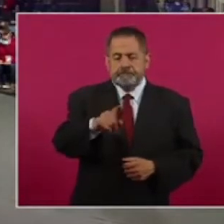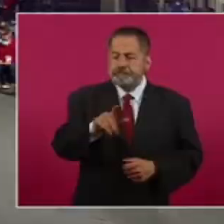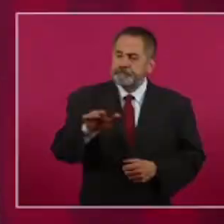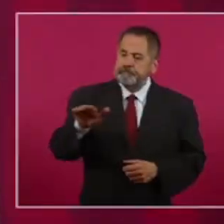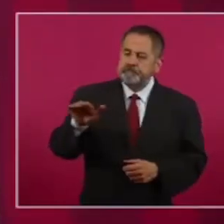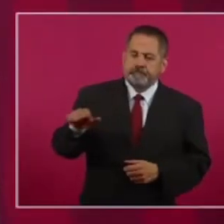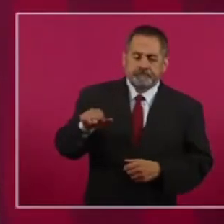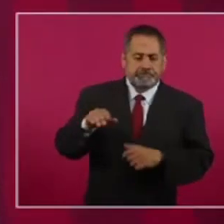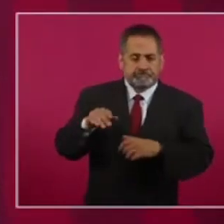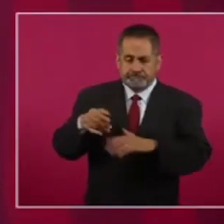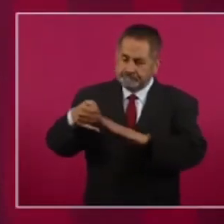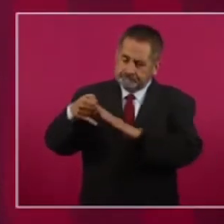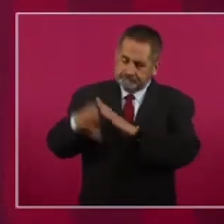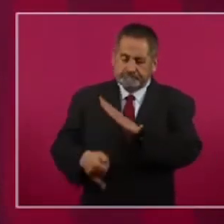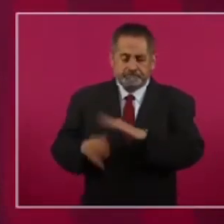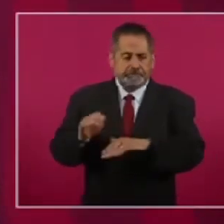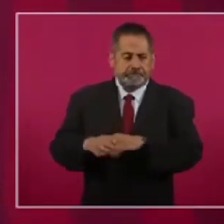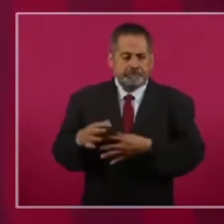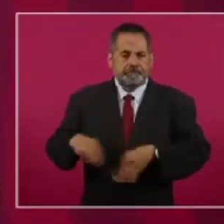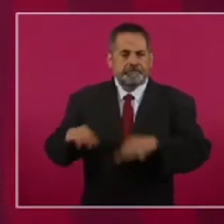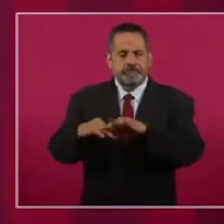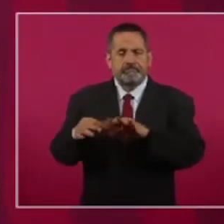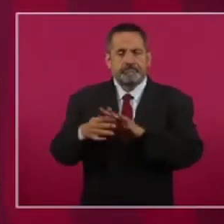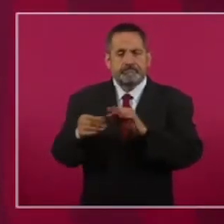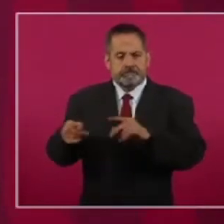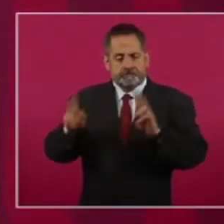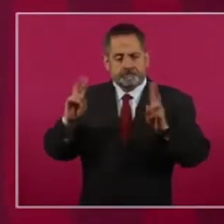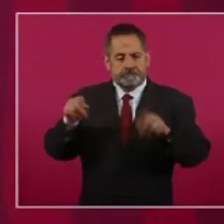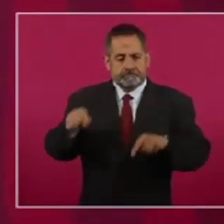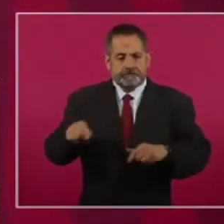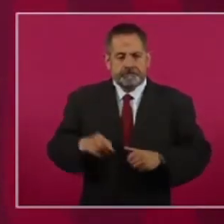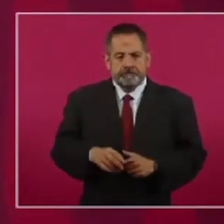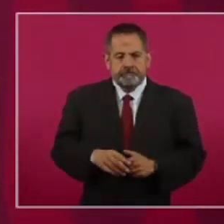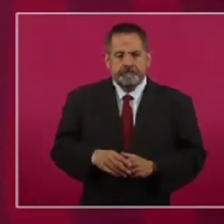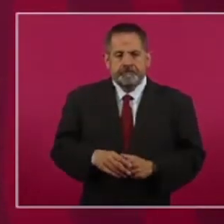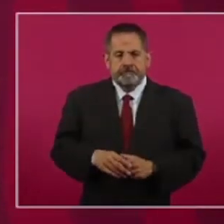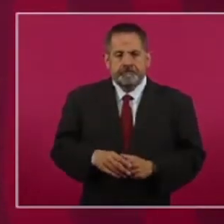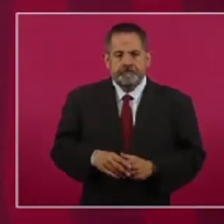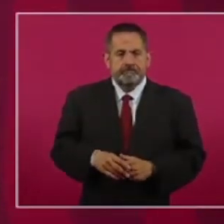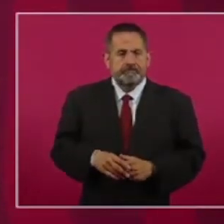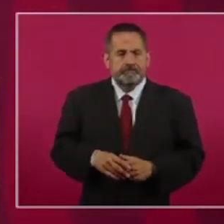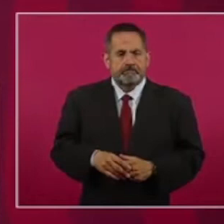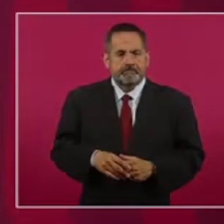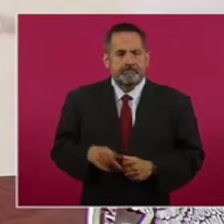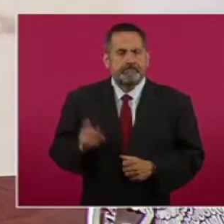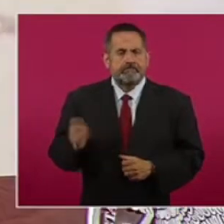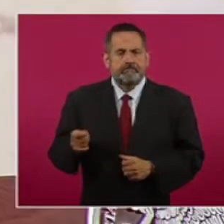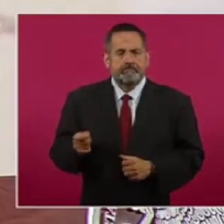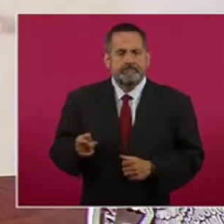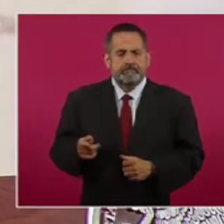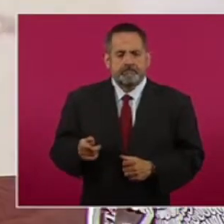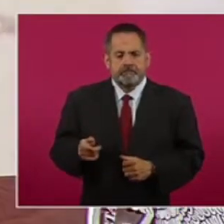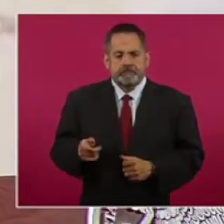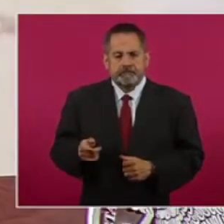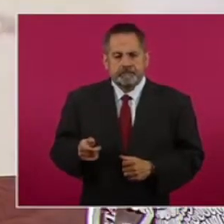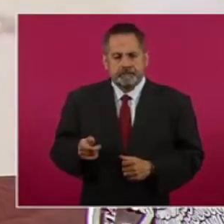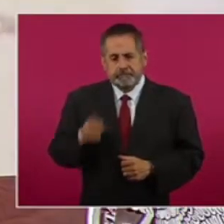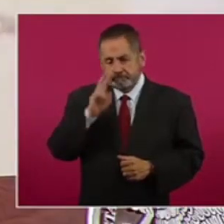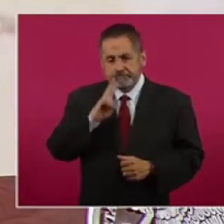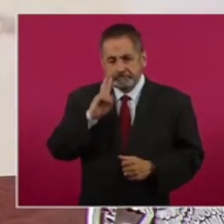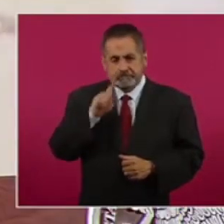a profundizar más sobre el tema que Elsa